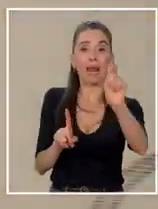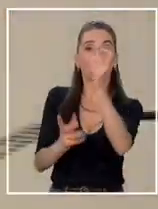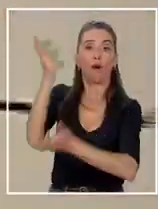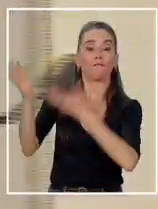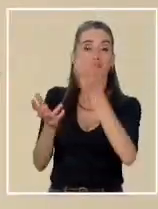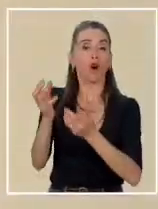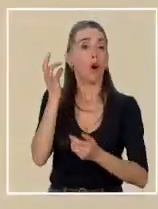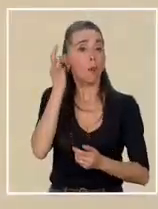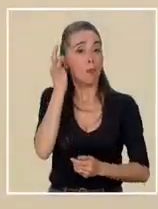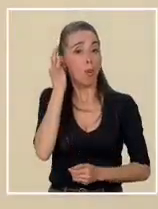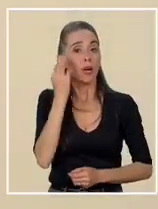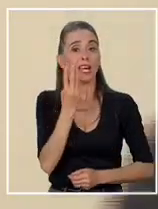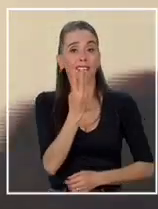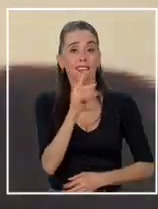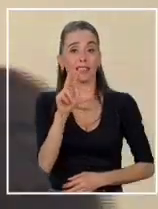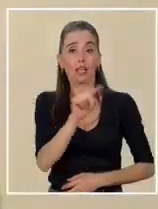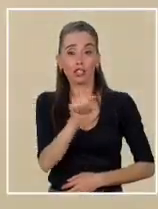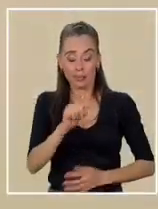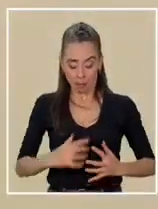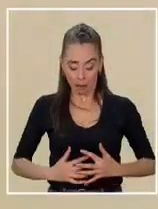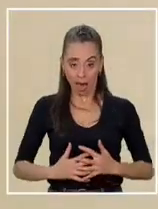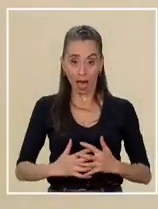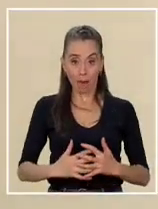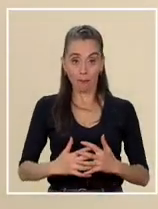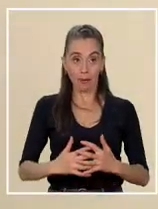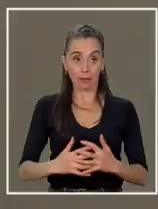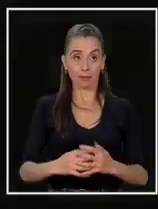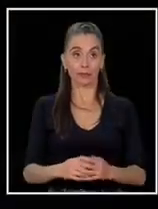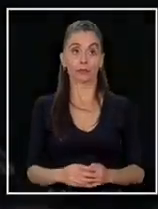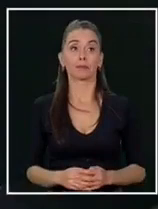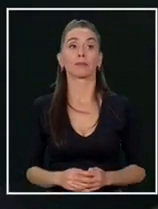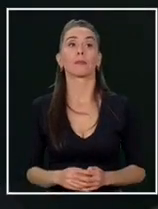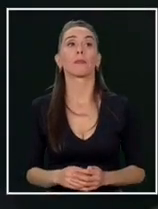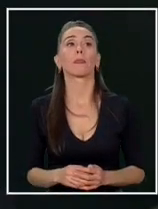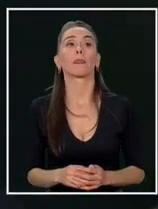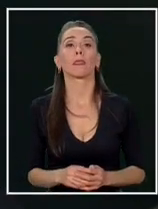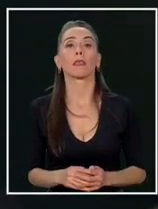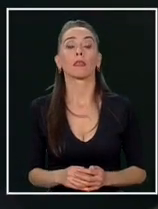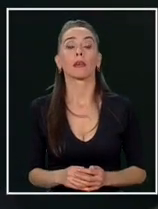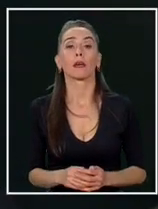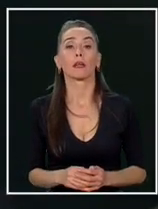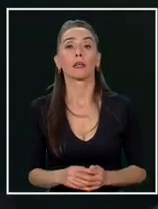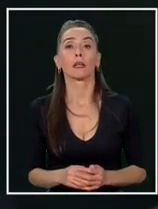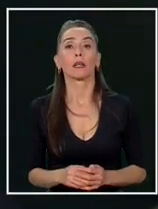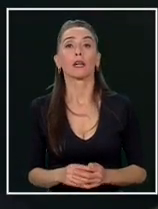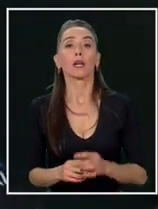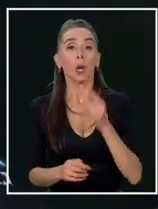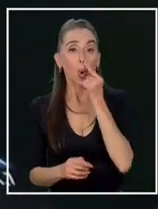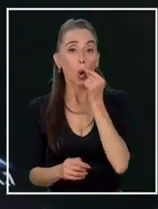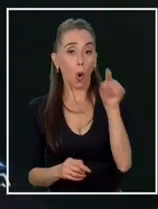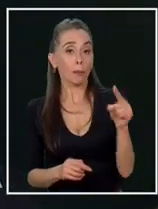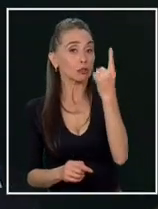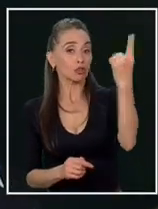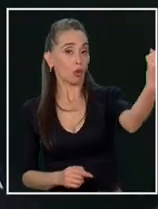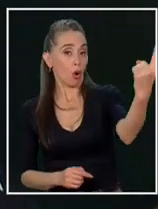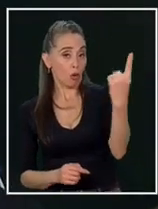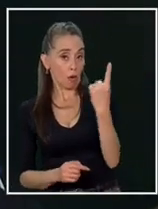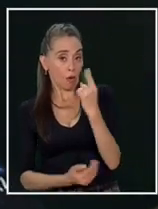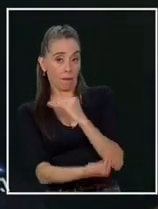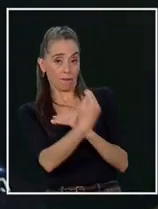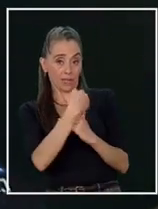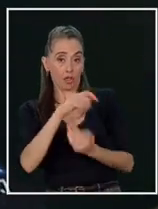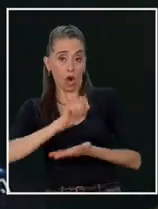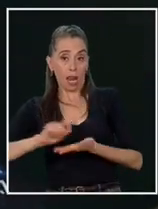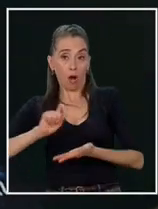la mujer tenía 38 semanas de embarazo. La persona vino de manera voluntaria a prestar declaración